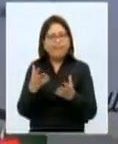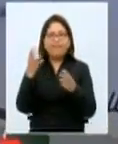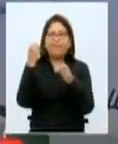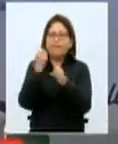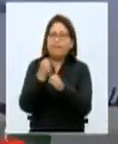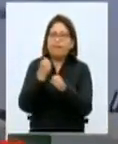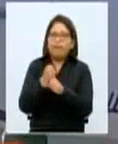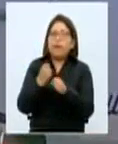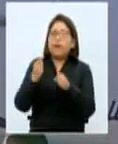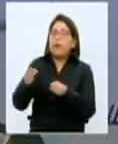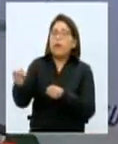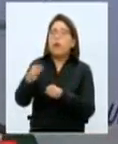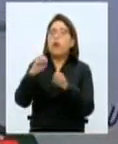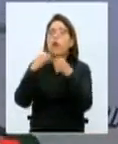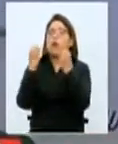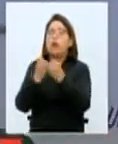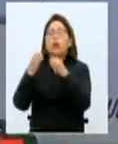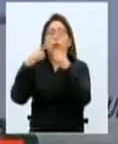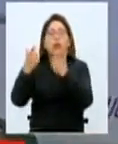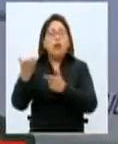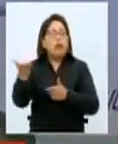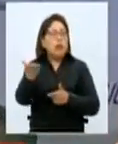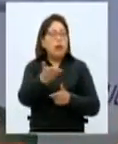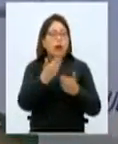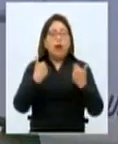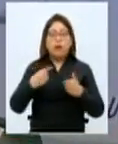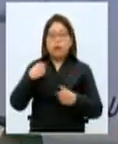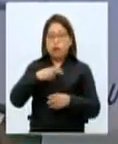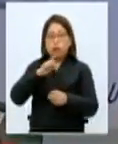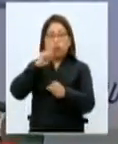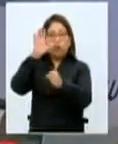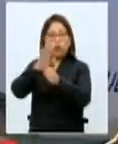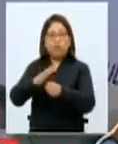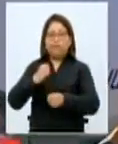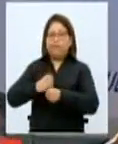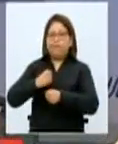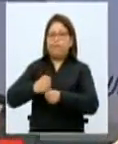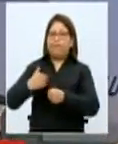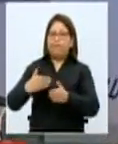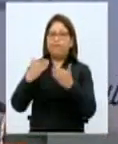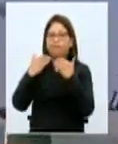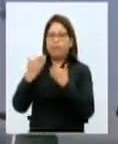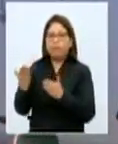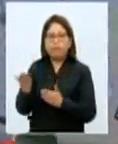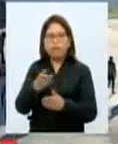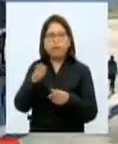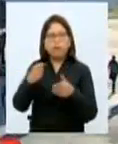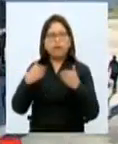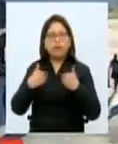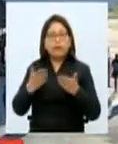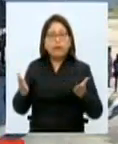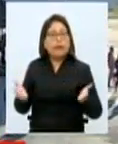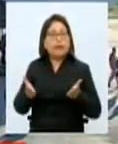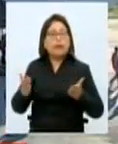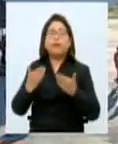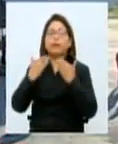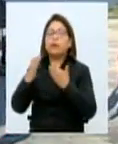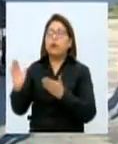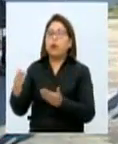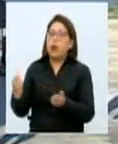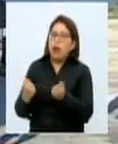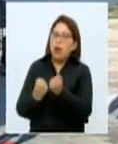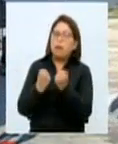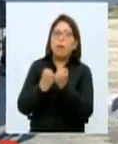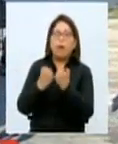están nuestras organizaciones sociales con las que nos hemos comprometido este trabajo y agradecemos su presencia, que nos alientan y que nos